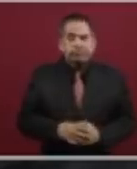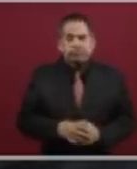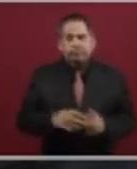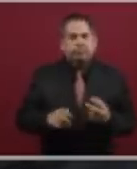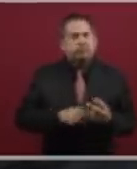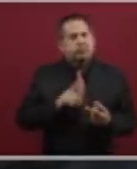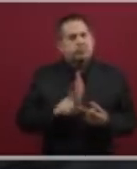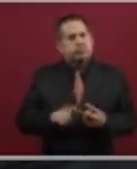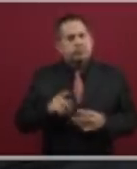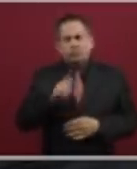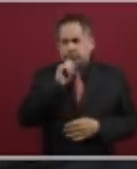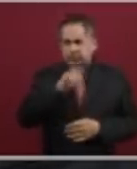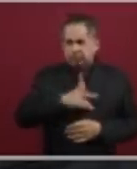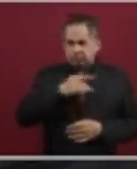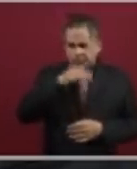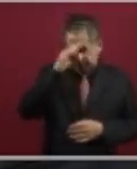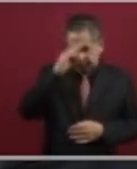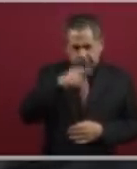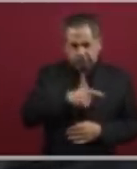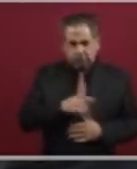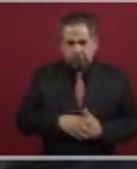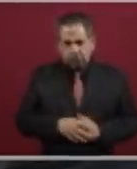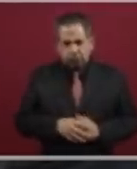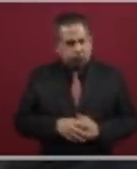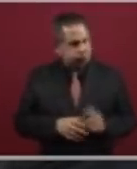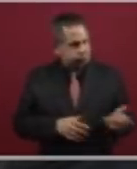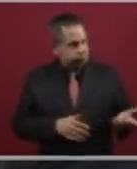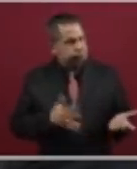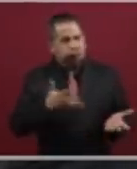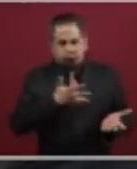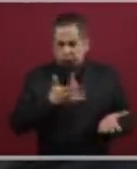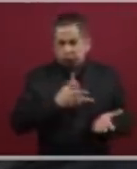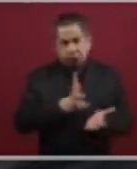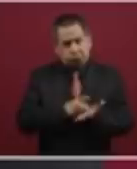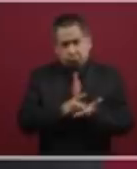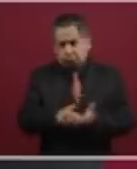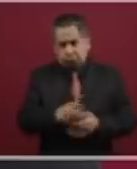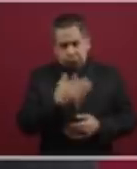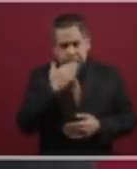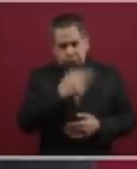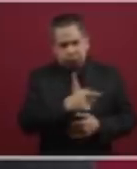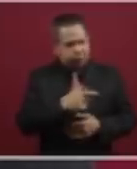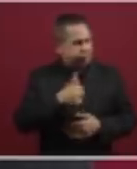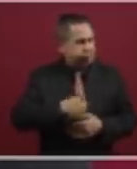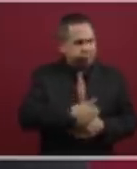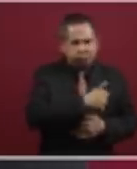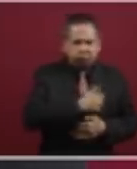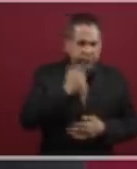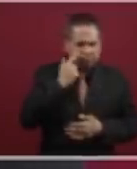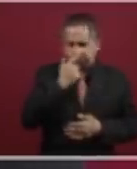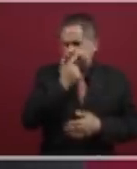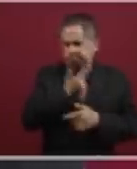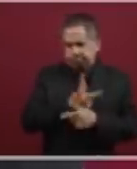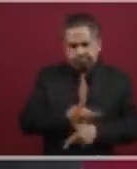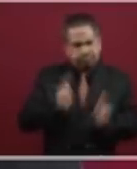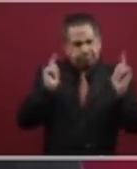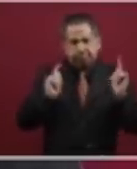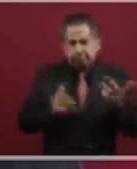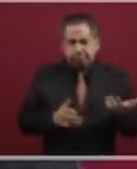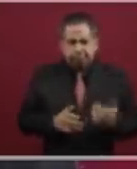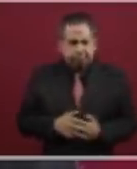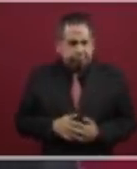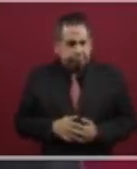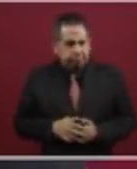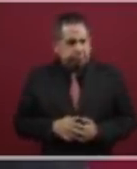considero que está en su derecho, que somos libres y que